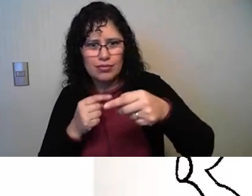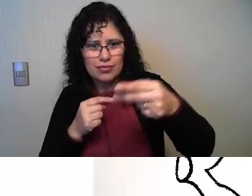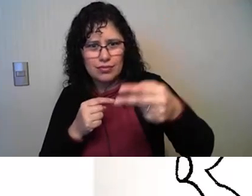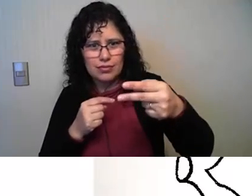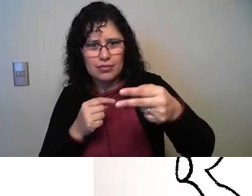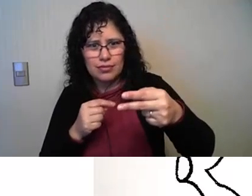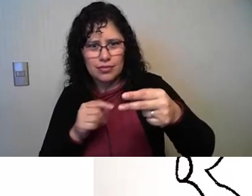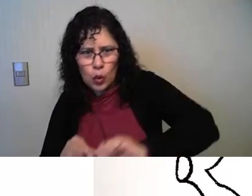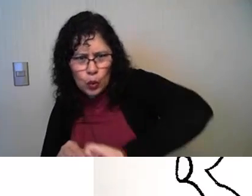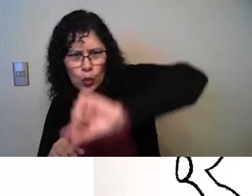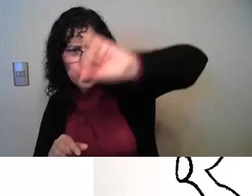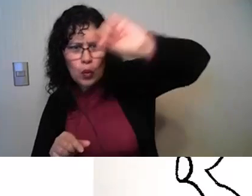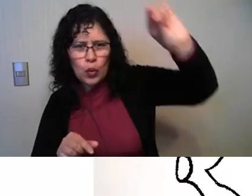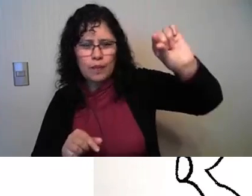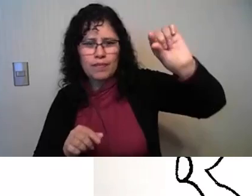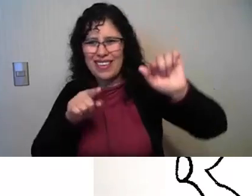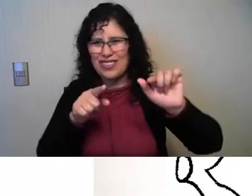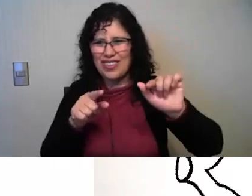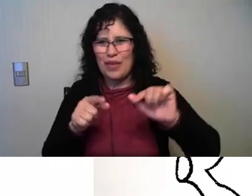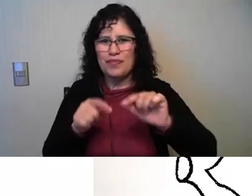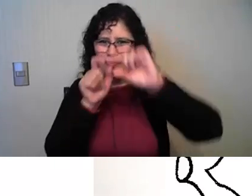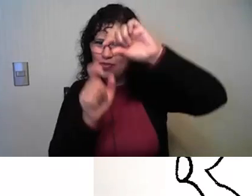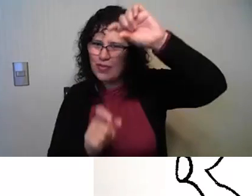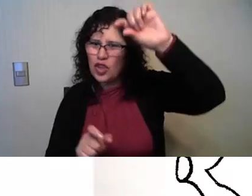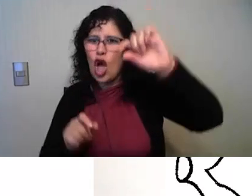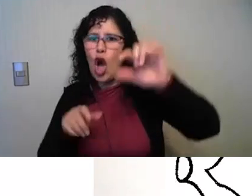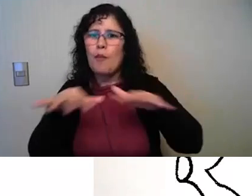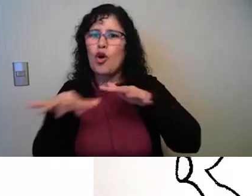columna motora branquial.